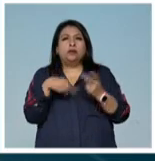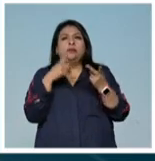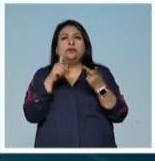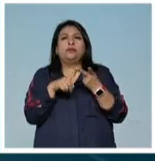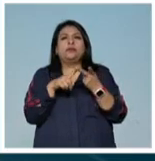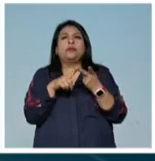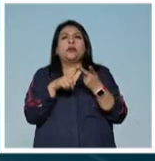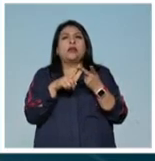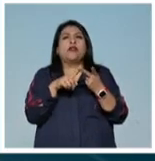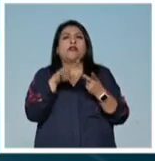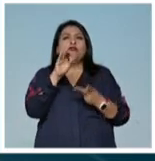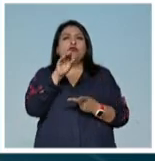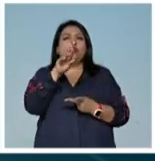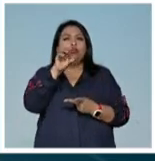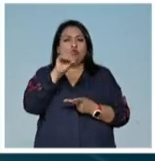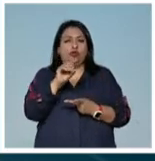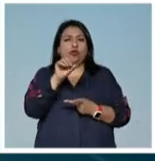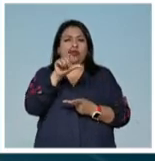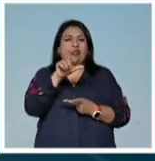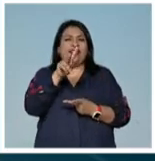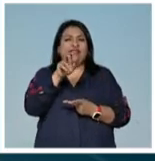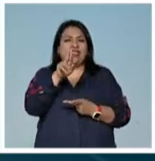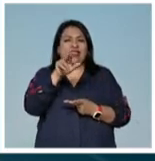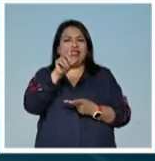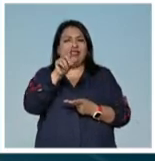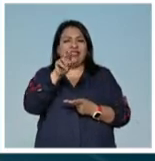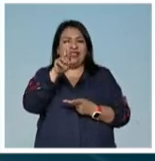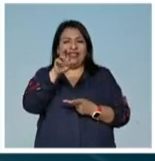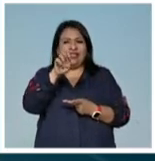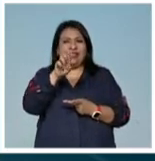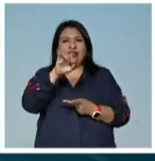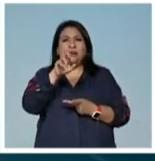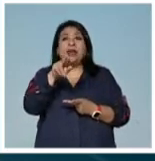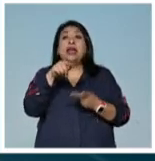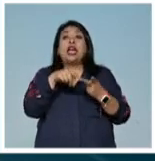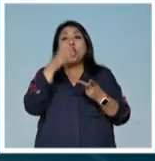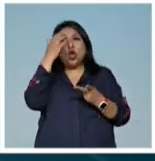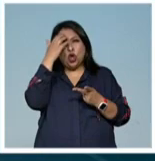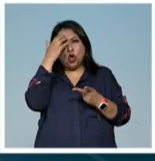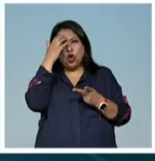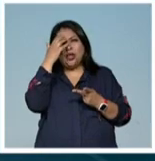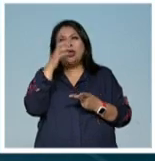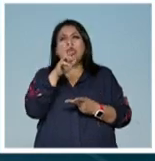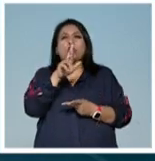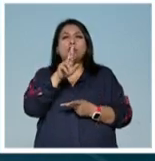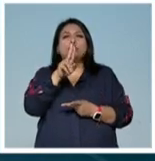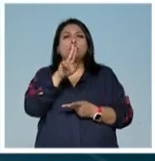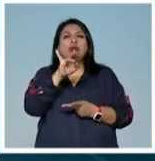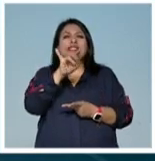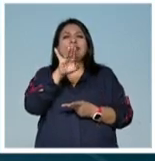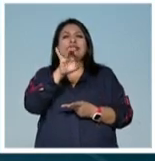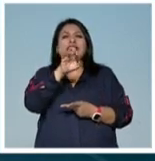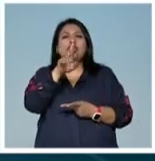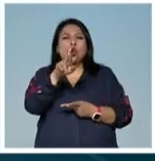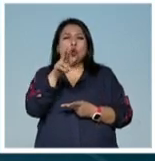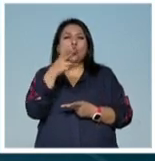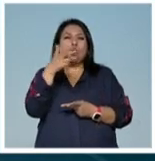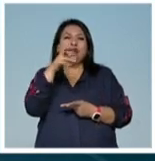del el fondo Javier Andrade Rivera, que él es conocido como el Ruiseñor de la Huasteca. Él es un